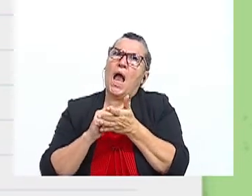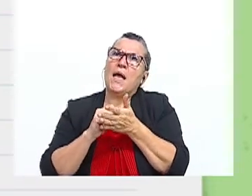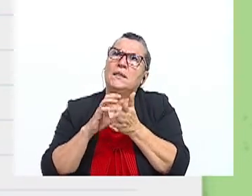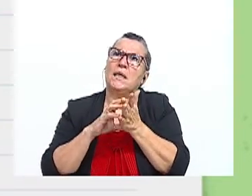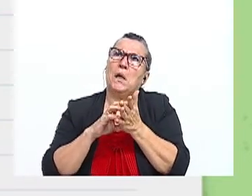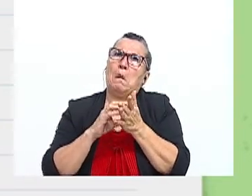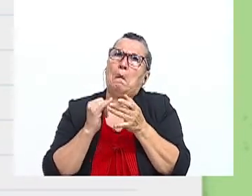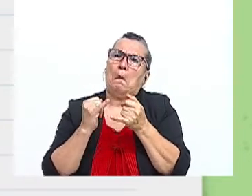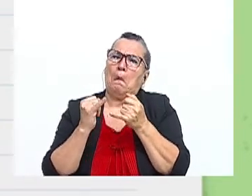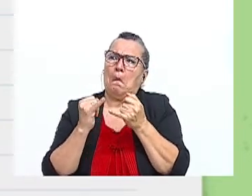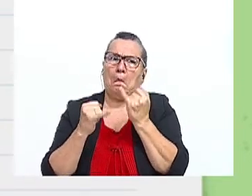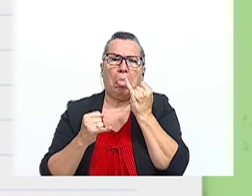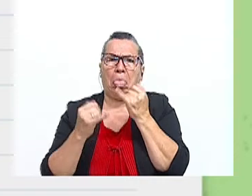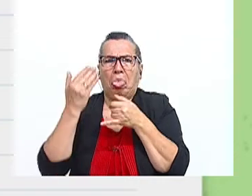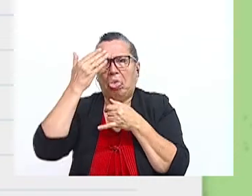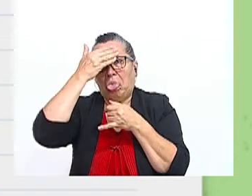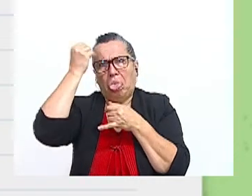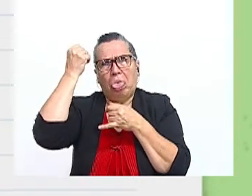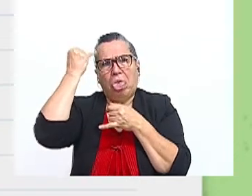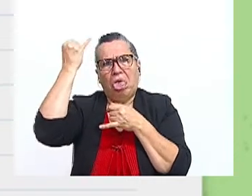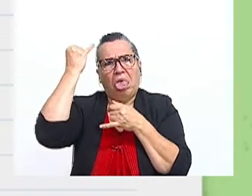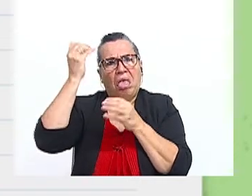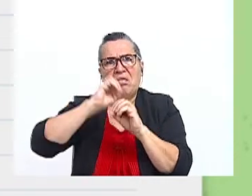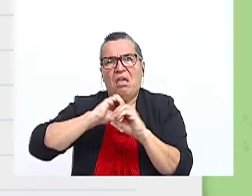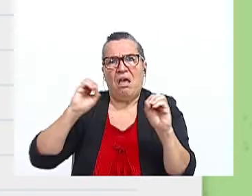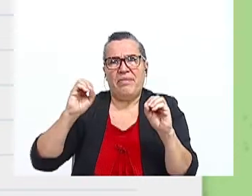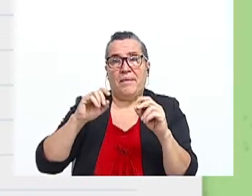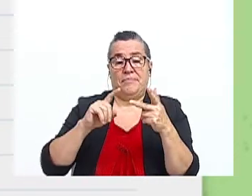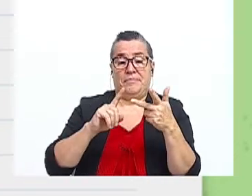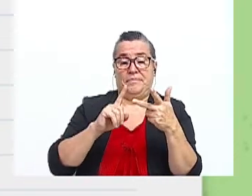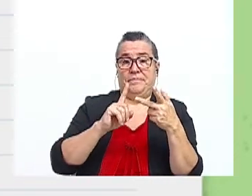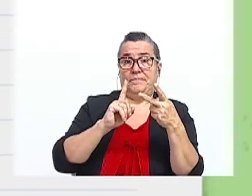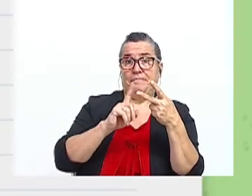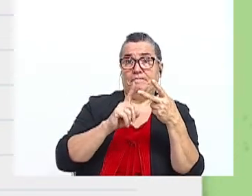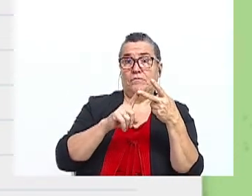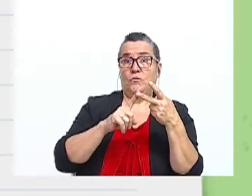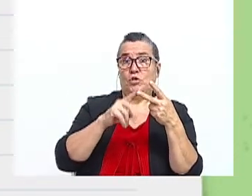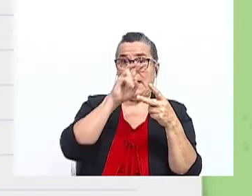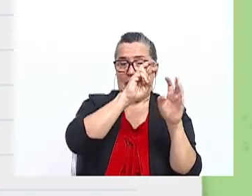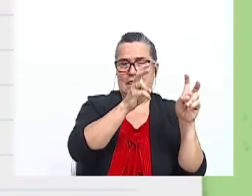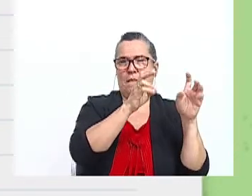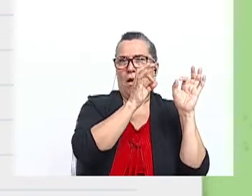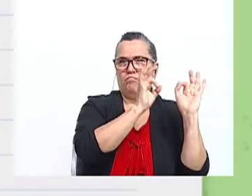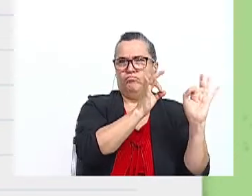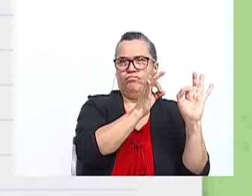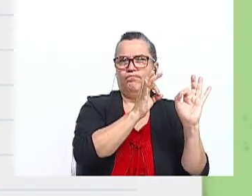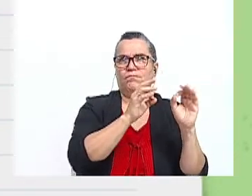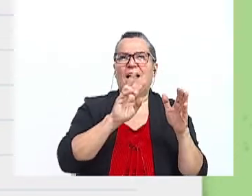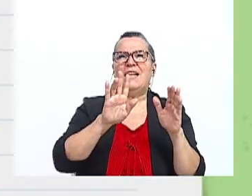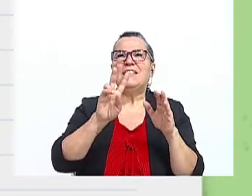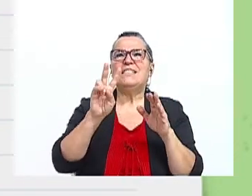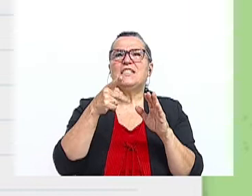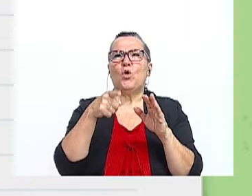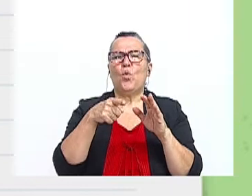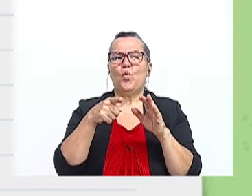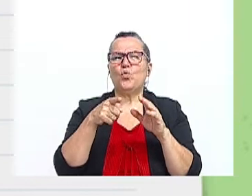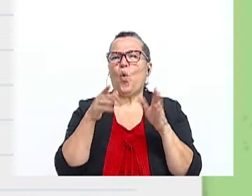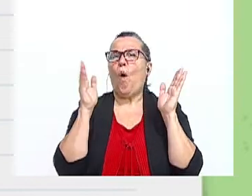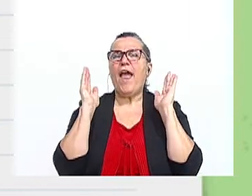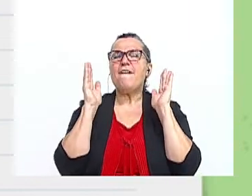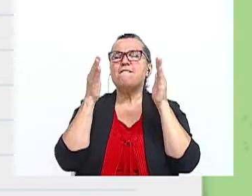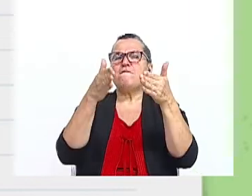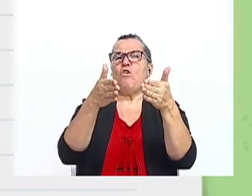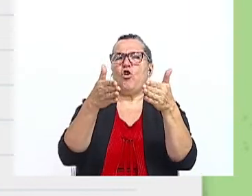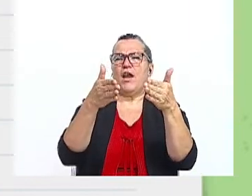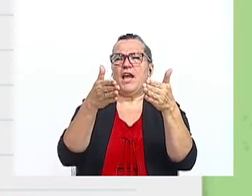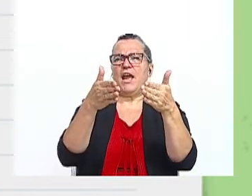ideas. Luego de tener el tema en firme, el segundo paso es buscar ese